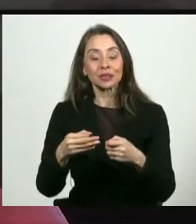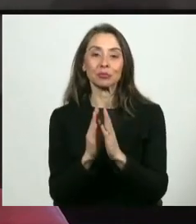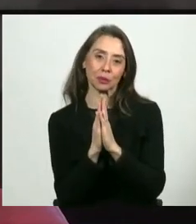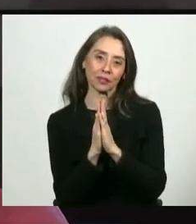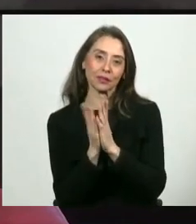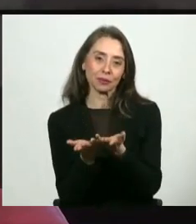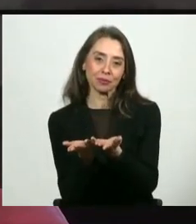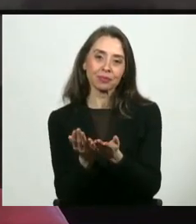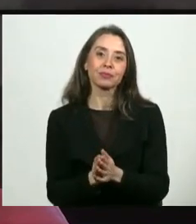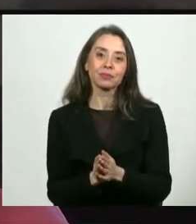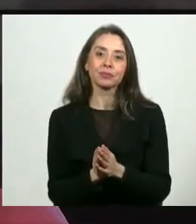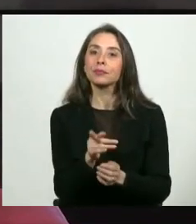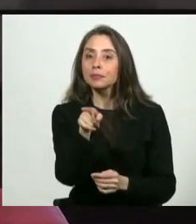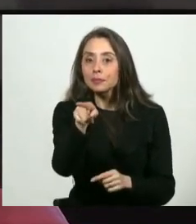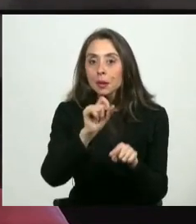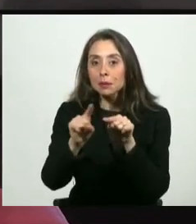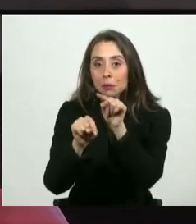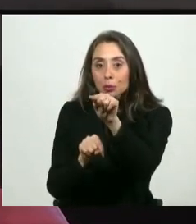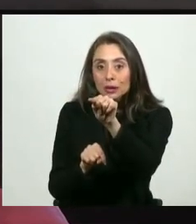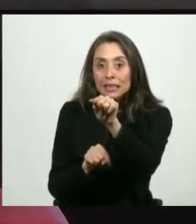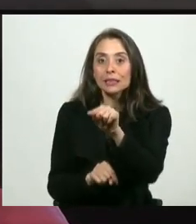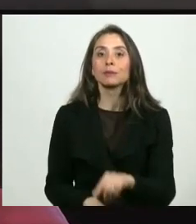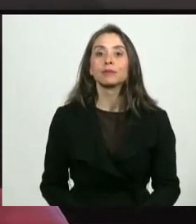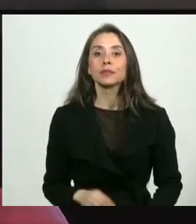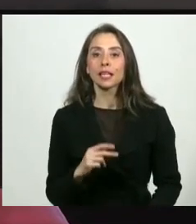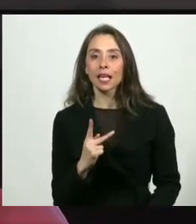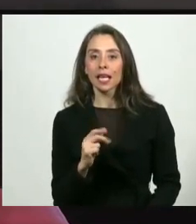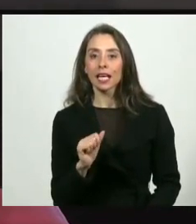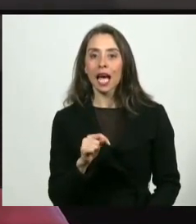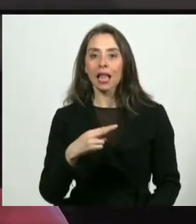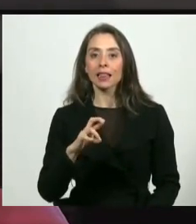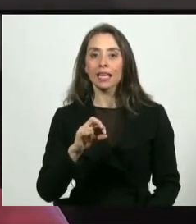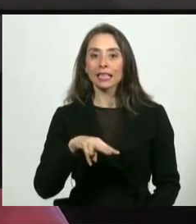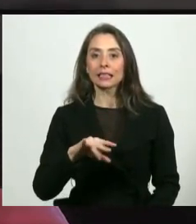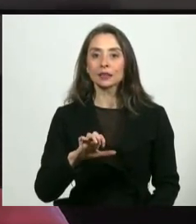favor, partimos por usted. Catherine.